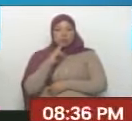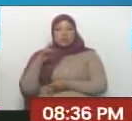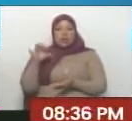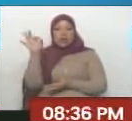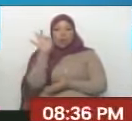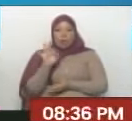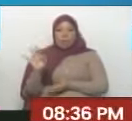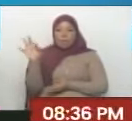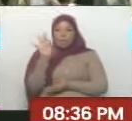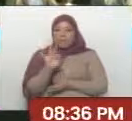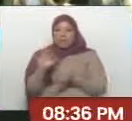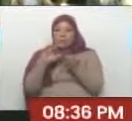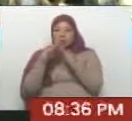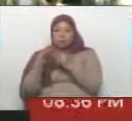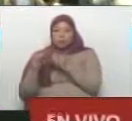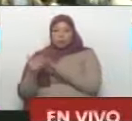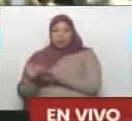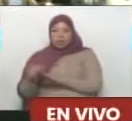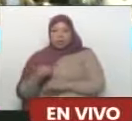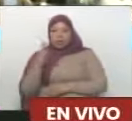Colmenitas.